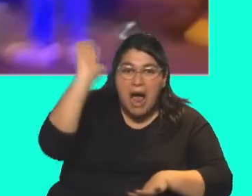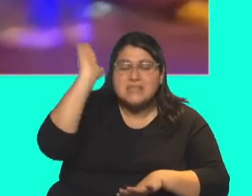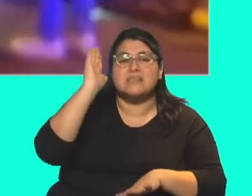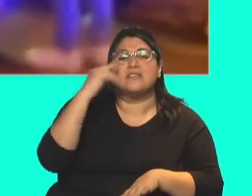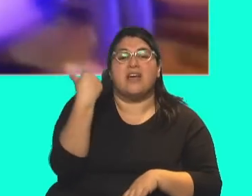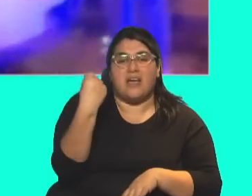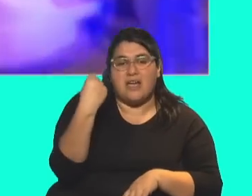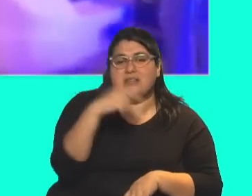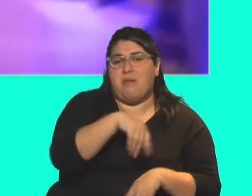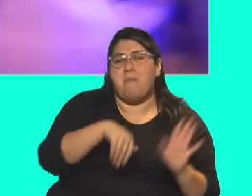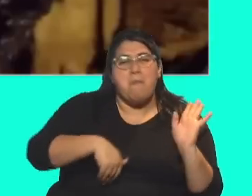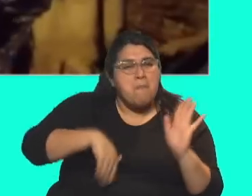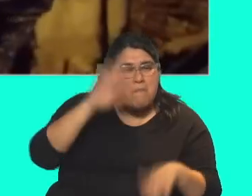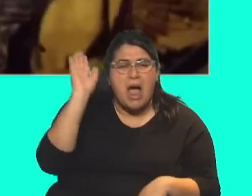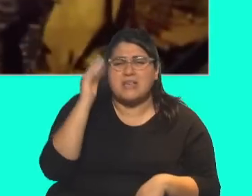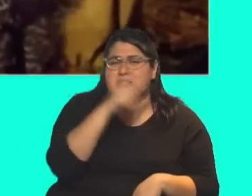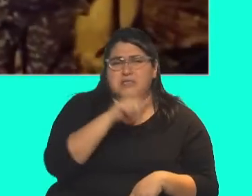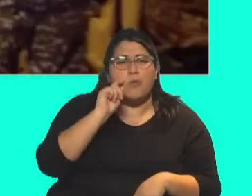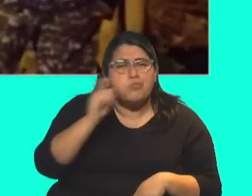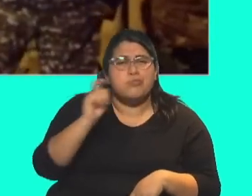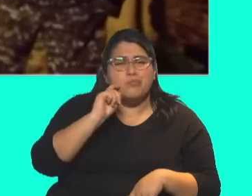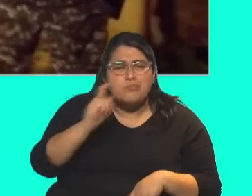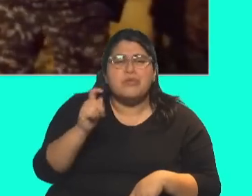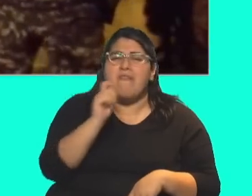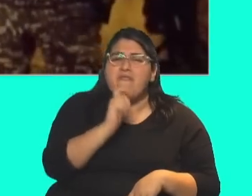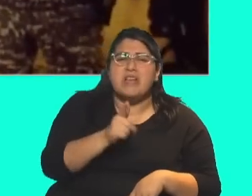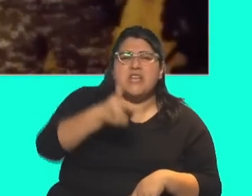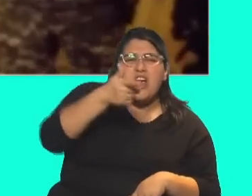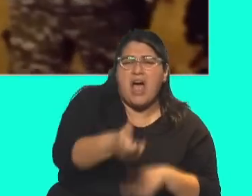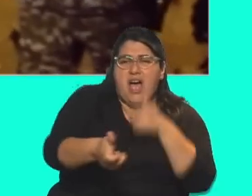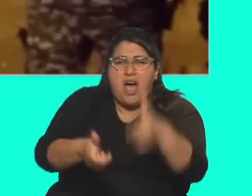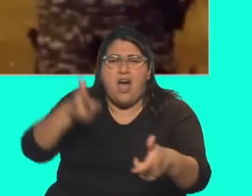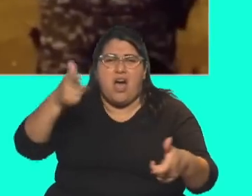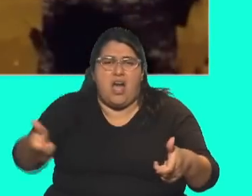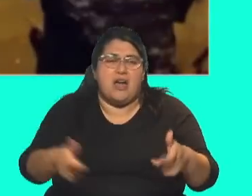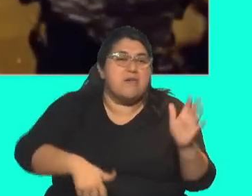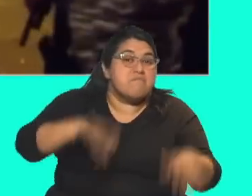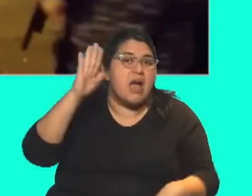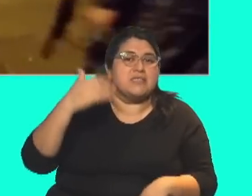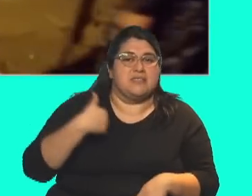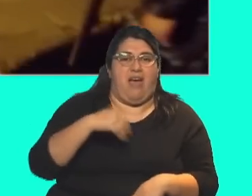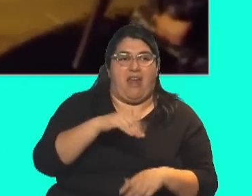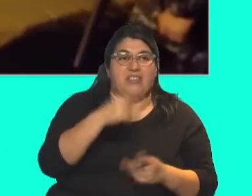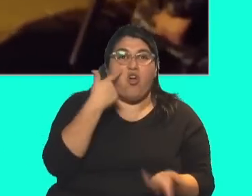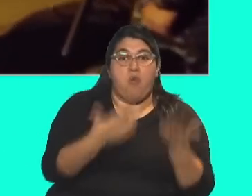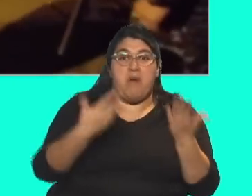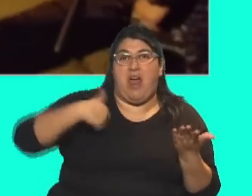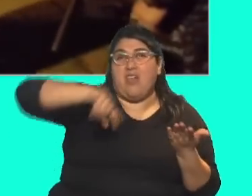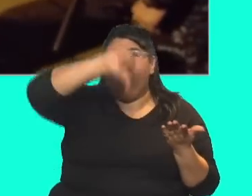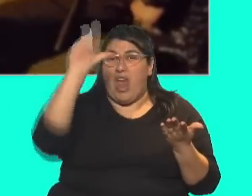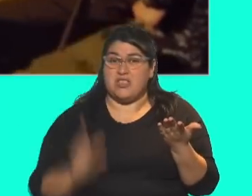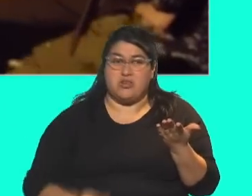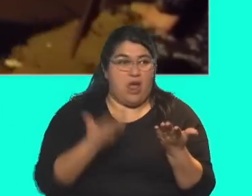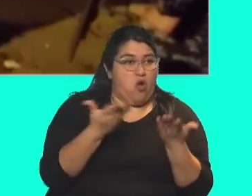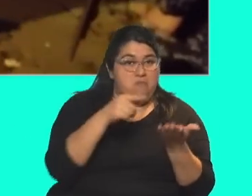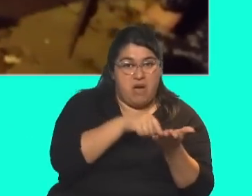tiene la mayor cantidad de ejercicio de violencia y gatillo fácil en toda la geografía nacional inclusive comparada con la